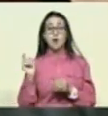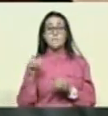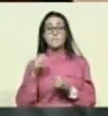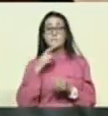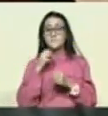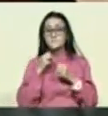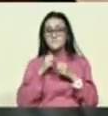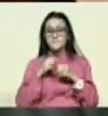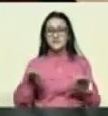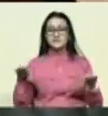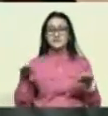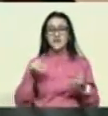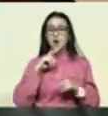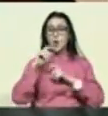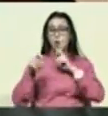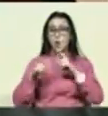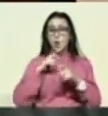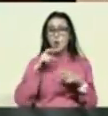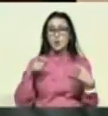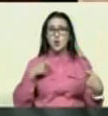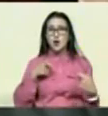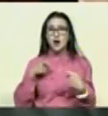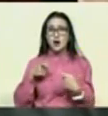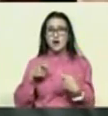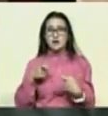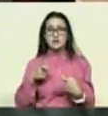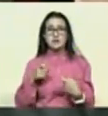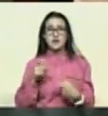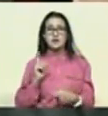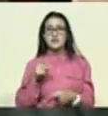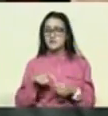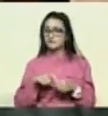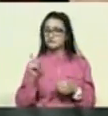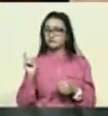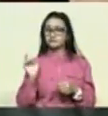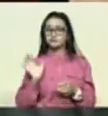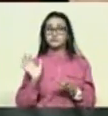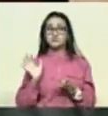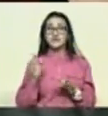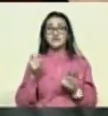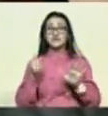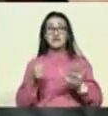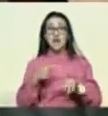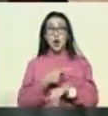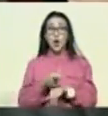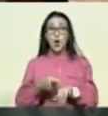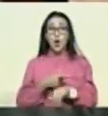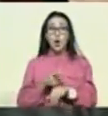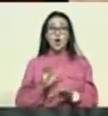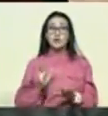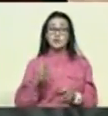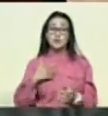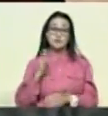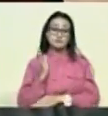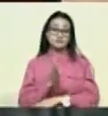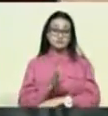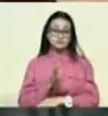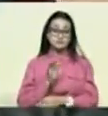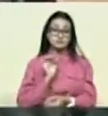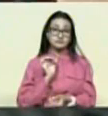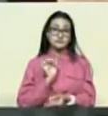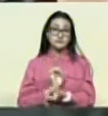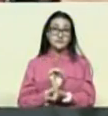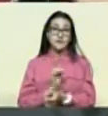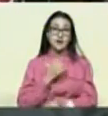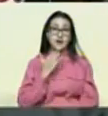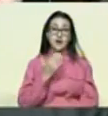que promuevan el odio, la guerra, la intolerancia, deben retirarlo en un lapso de 6 horas, si no, van a ser sujetos de sanciones y de